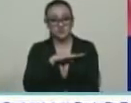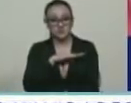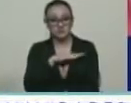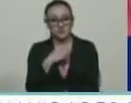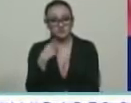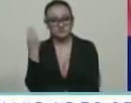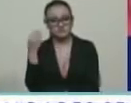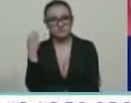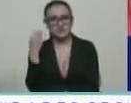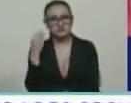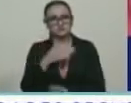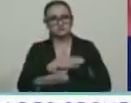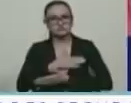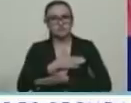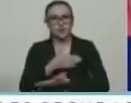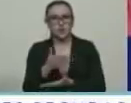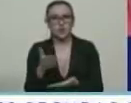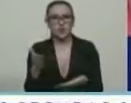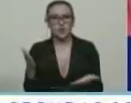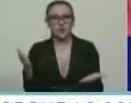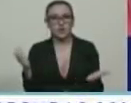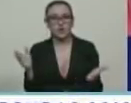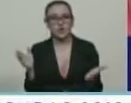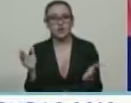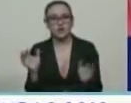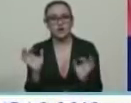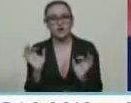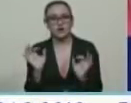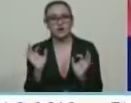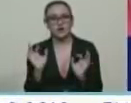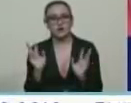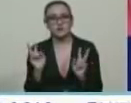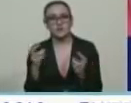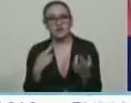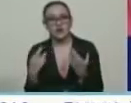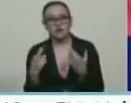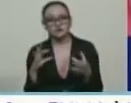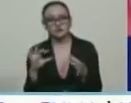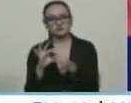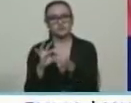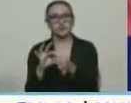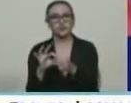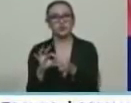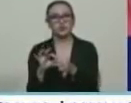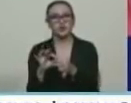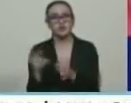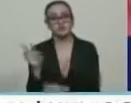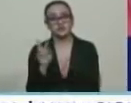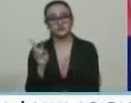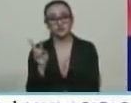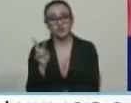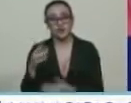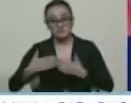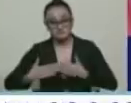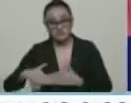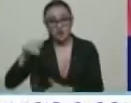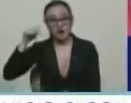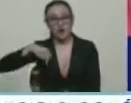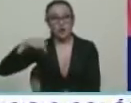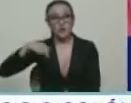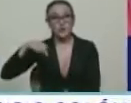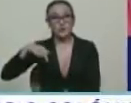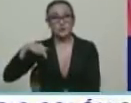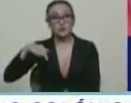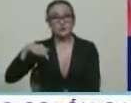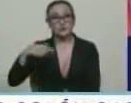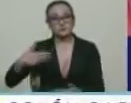creo que estamos abriendo una nueva página en nuestras relaciones con Venezuela. A partir de ahora,